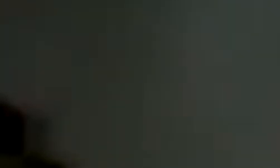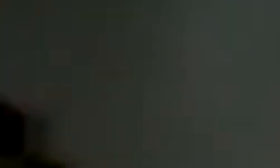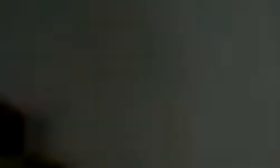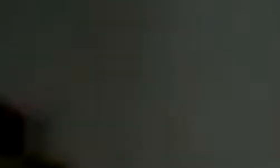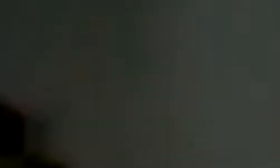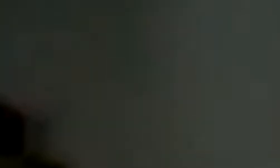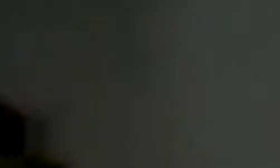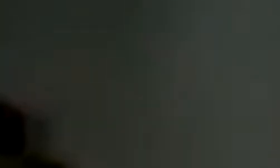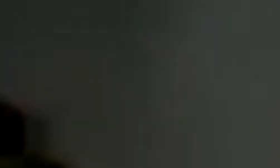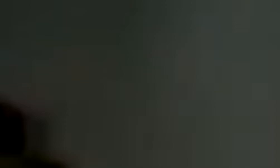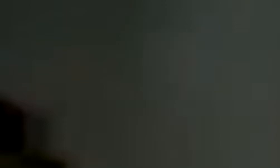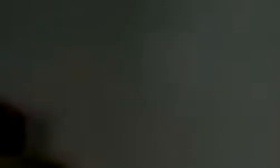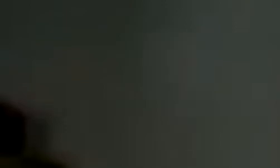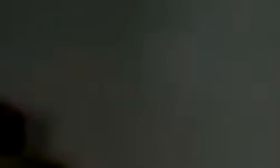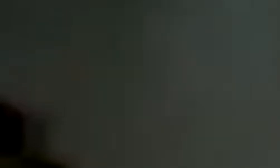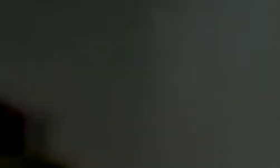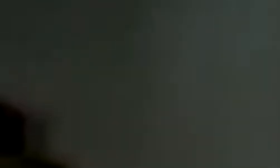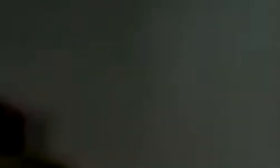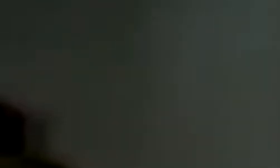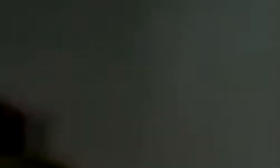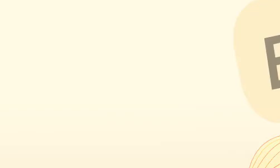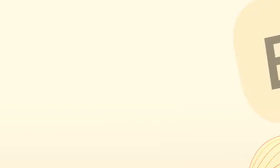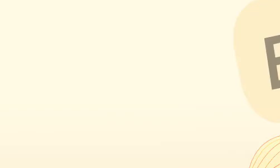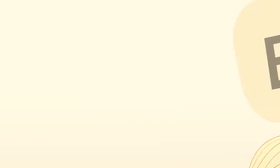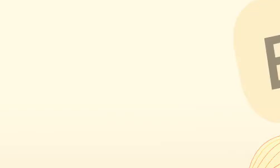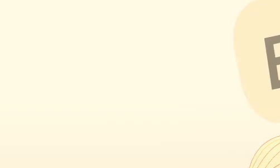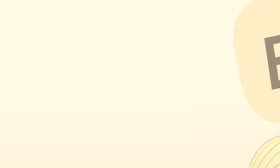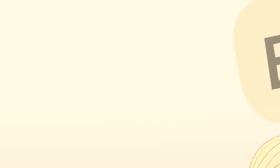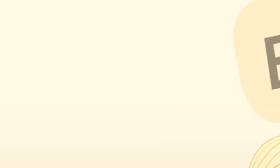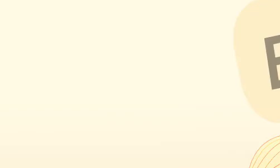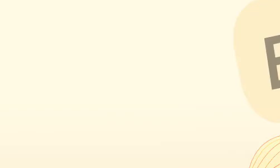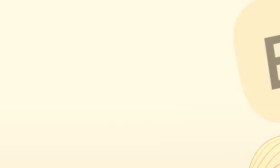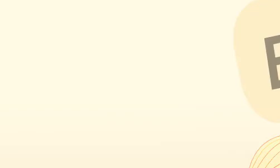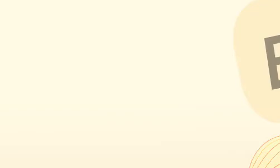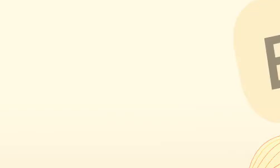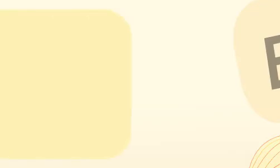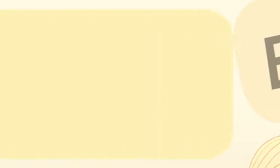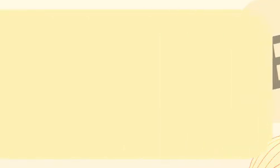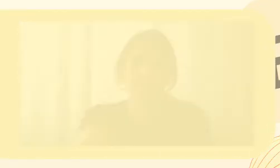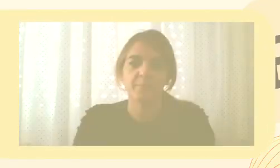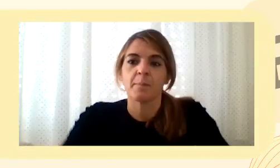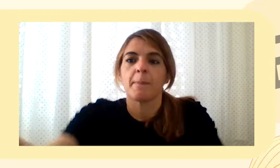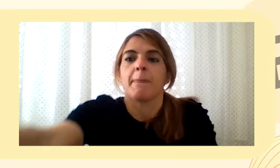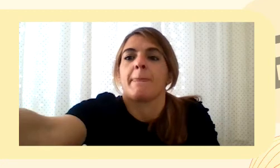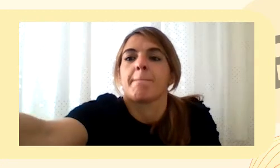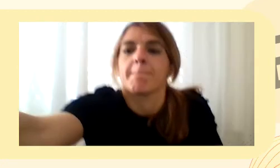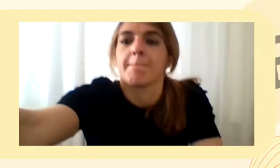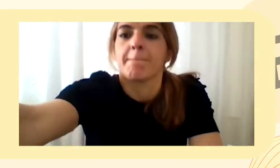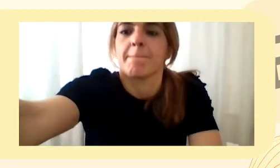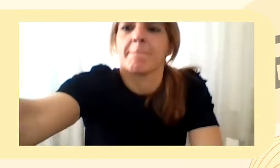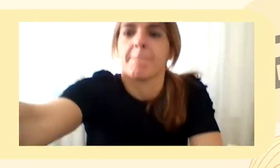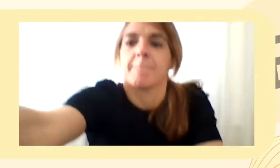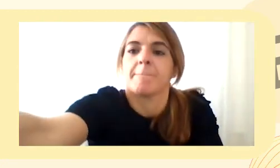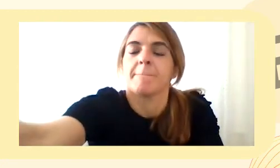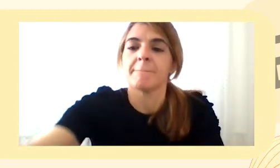que se pueda tener una detección antes de que estos datos lleguen ahí, ¿no? Ya está Perfecto. colgado.